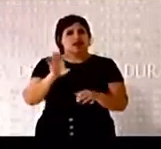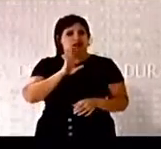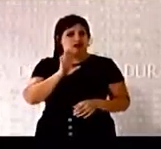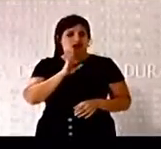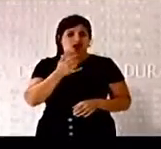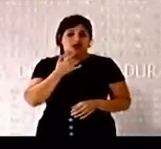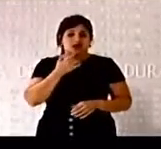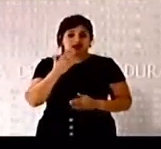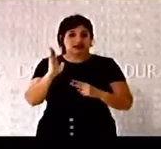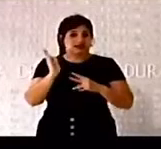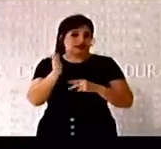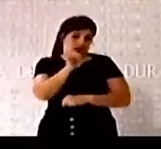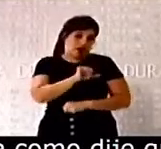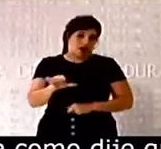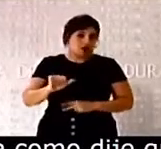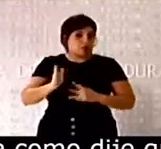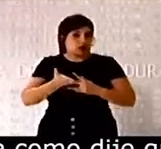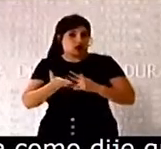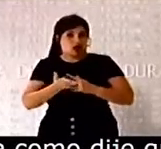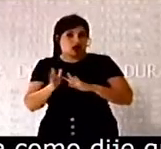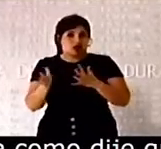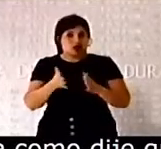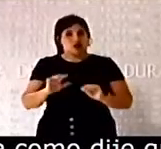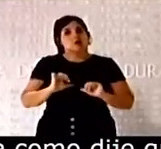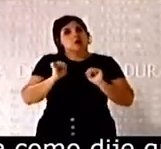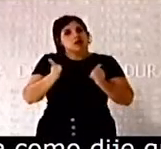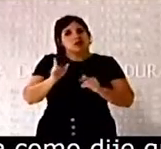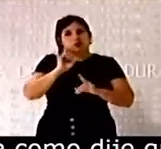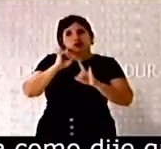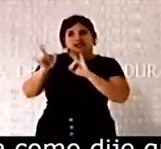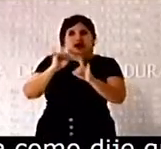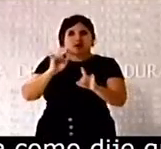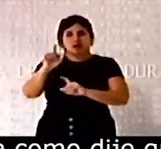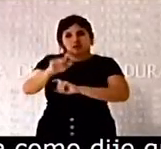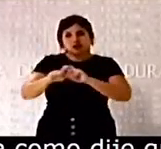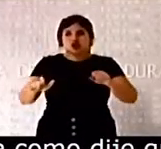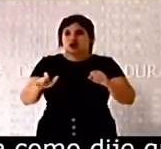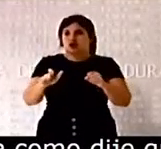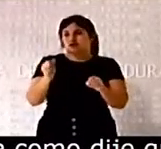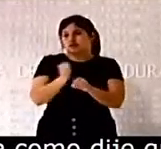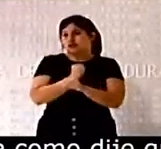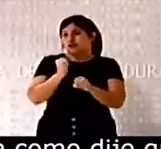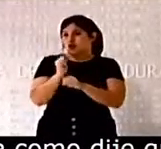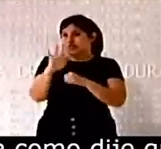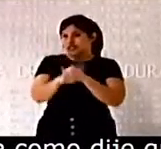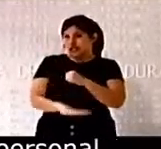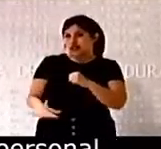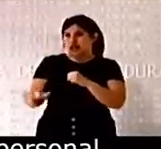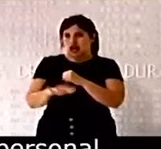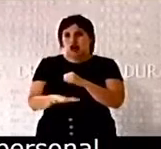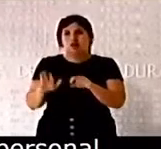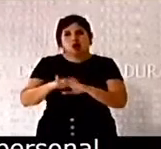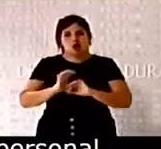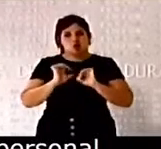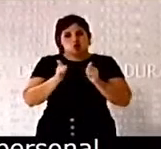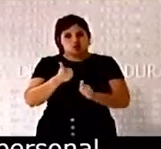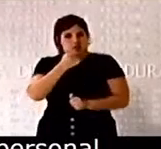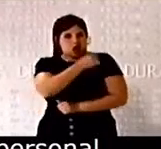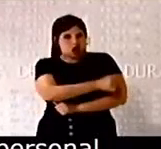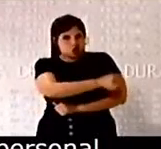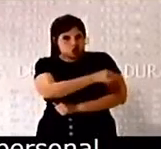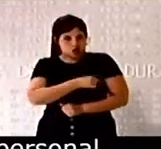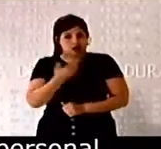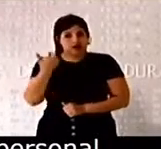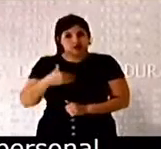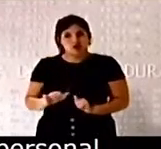esta semana comenzaríamos a llamar al personal esencial para que se comenzasen a vacunar. Estamos ya